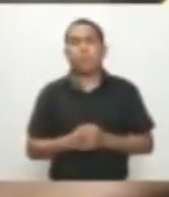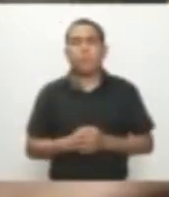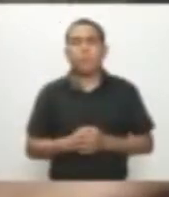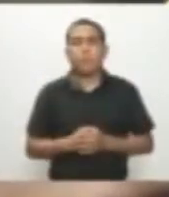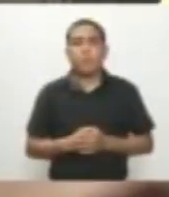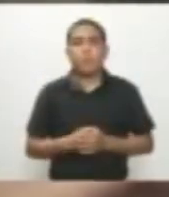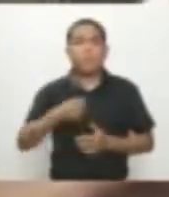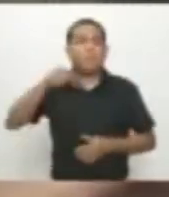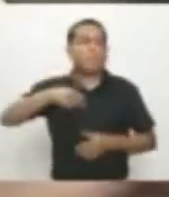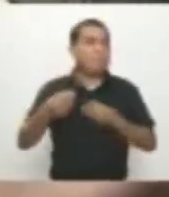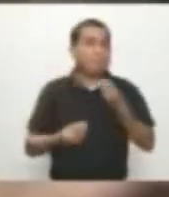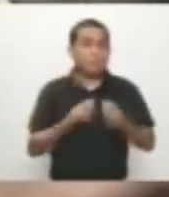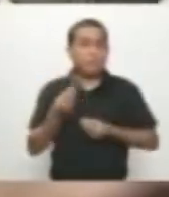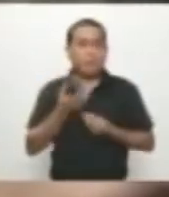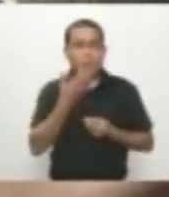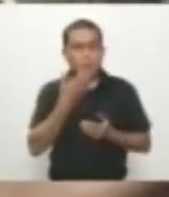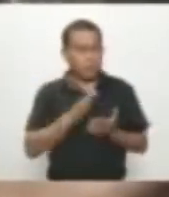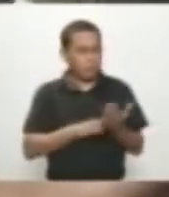Aquí nosotros no podemos